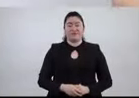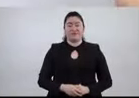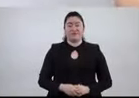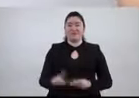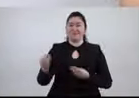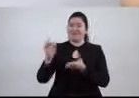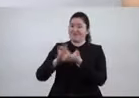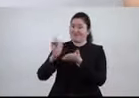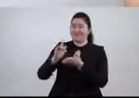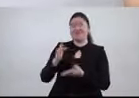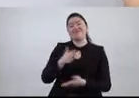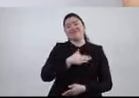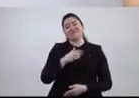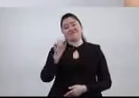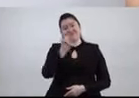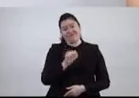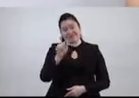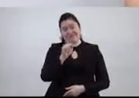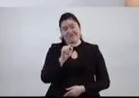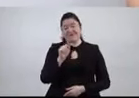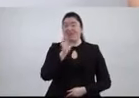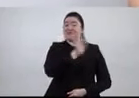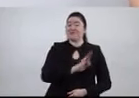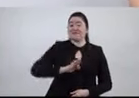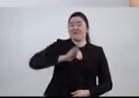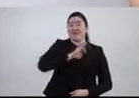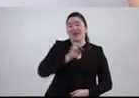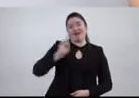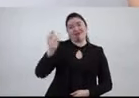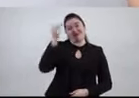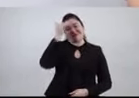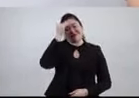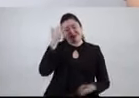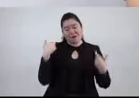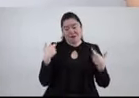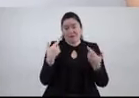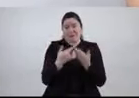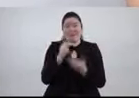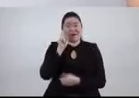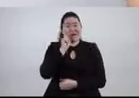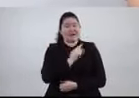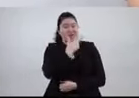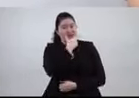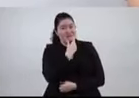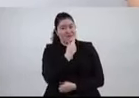Muchas gracias, muy buen sábado. Una gran felicitación y reconocimiento a las maestras